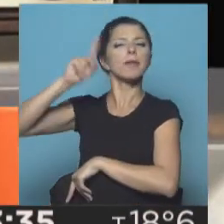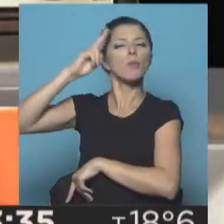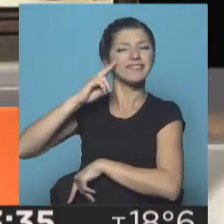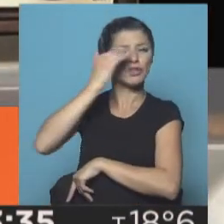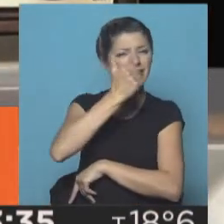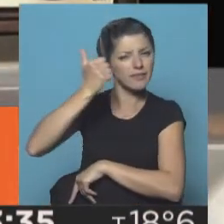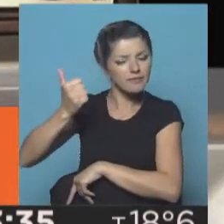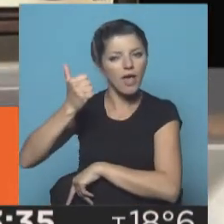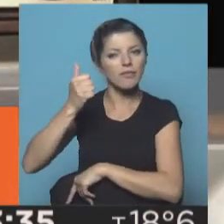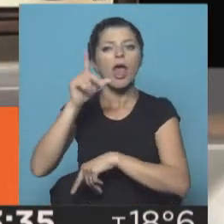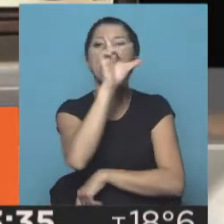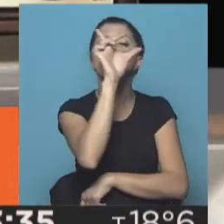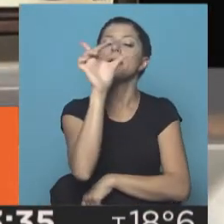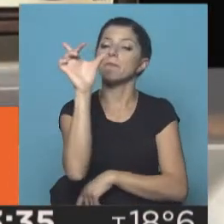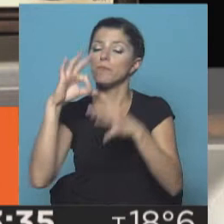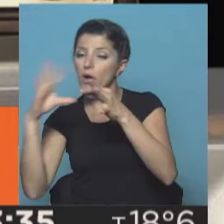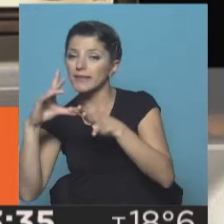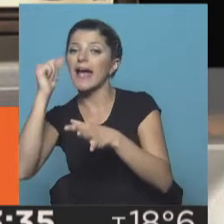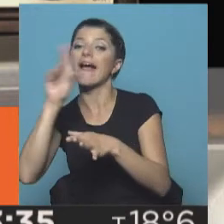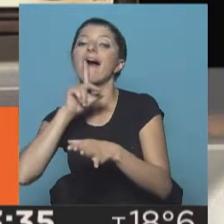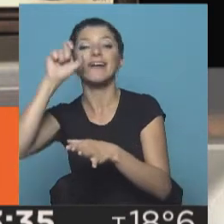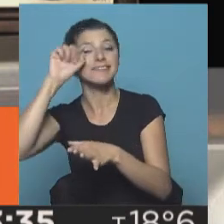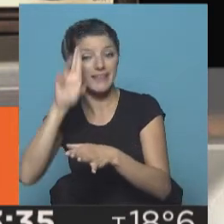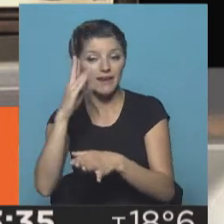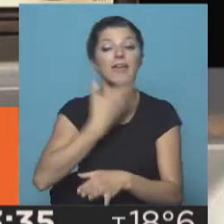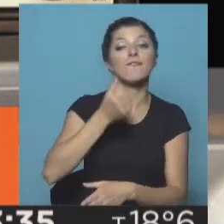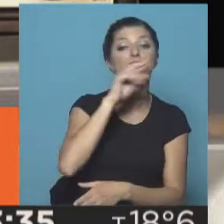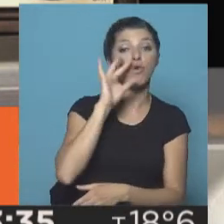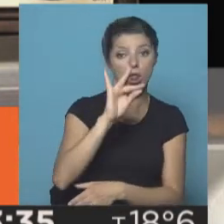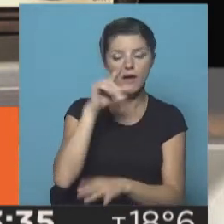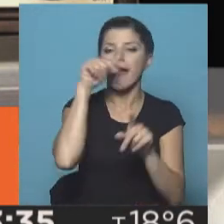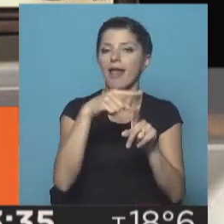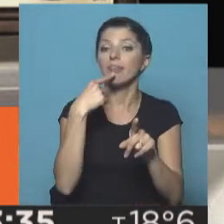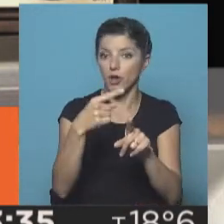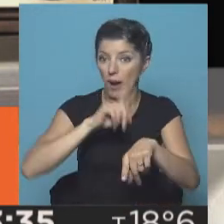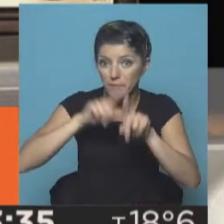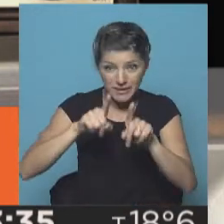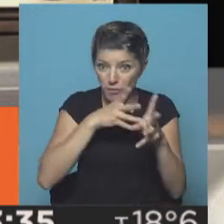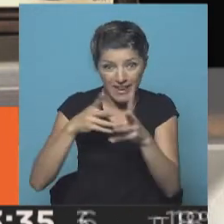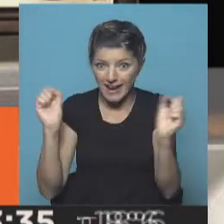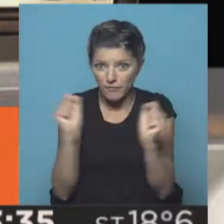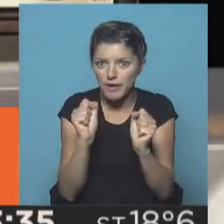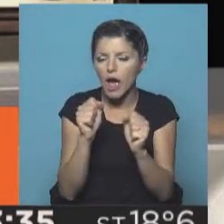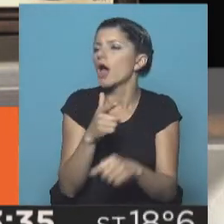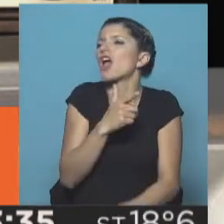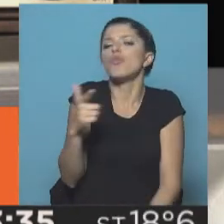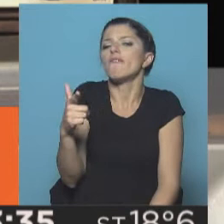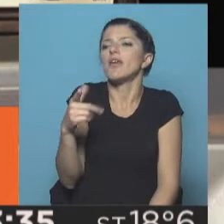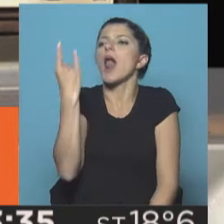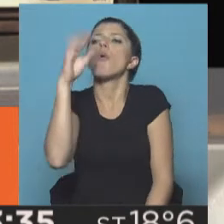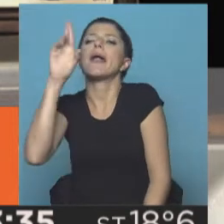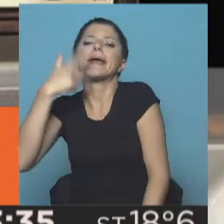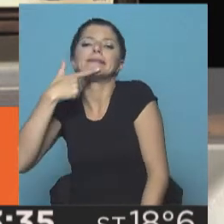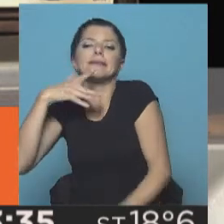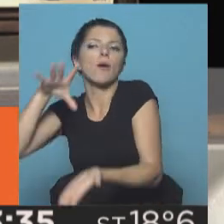1976 el demócrata Jimmy Carter y el republicano Gerald Ford, quien afirmó en plena Guerra Fría que no existía dominación de la Unión Soviética